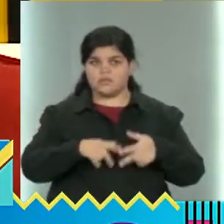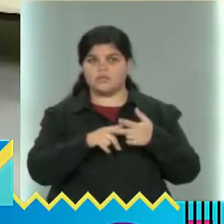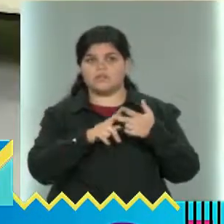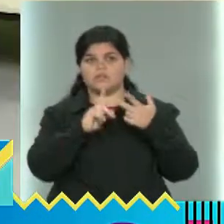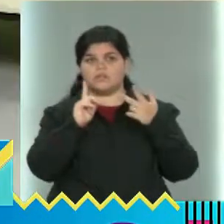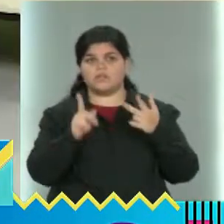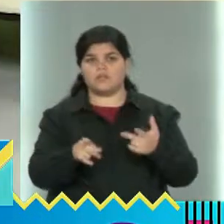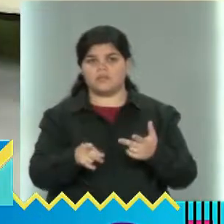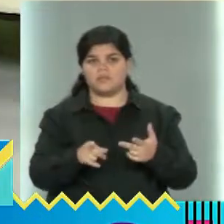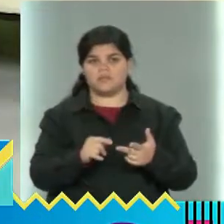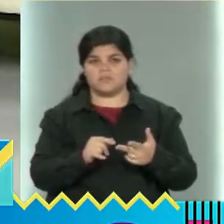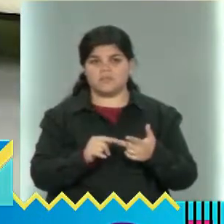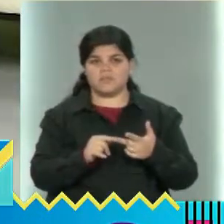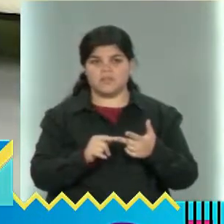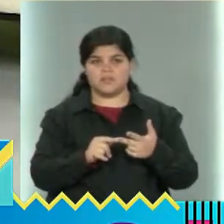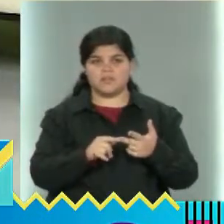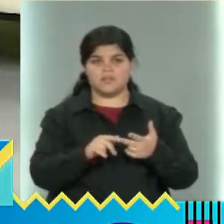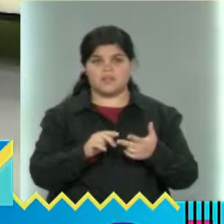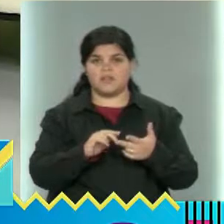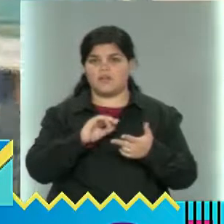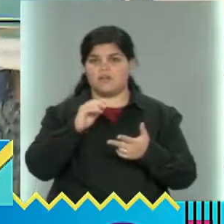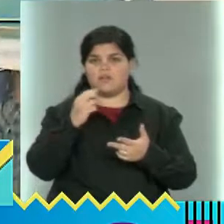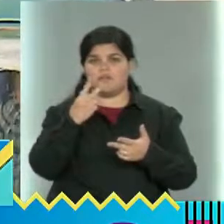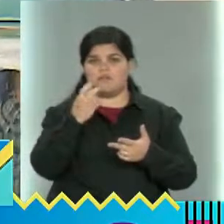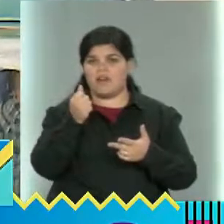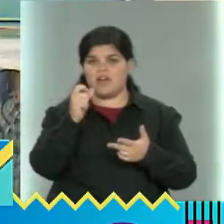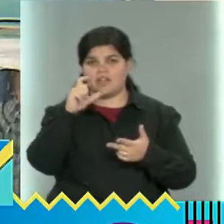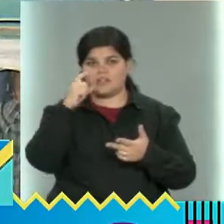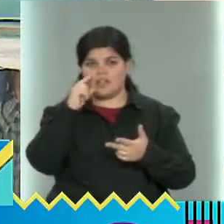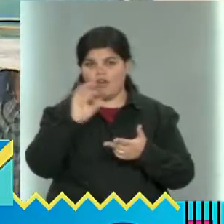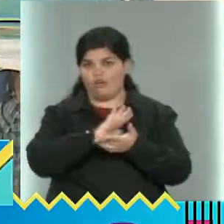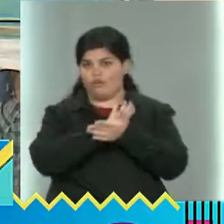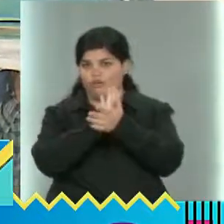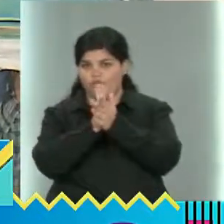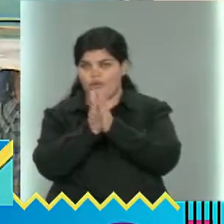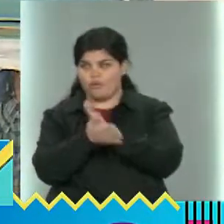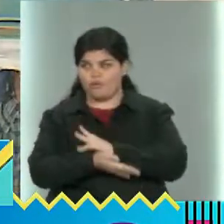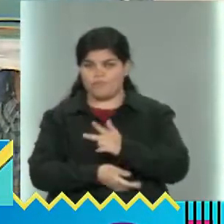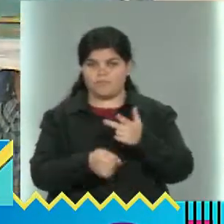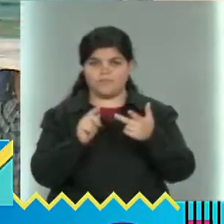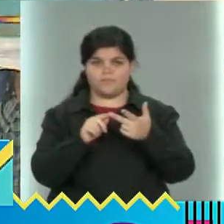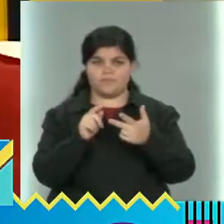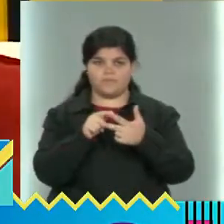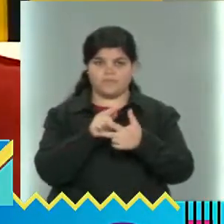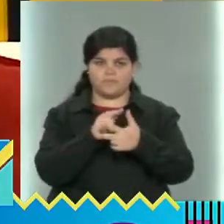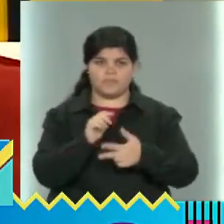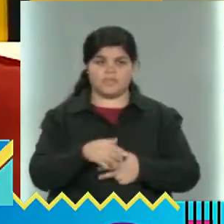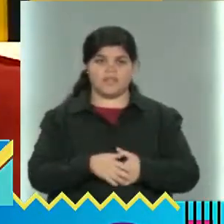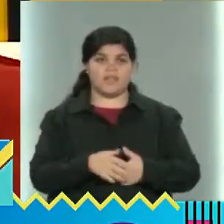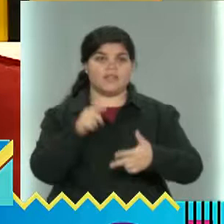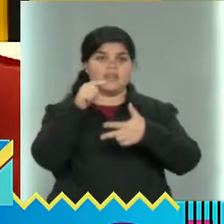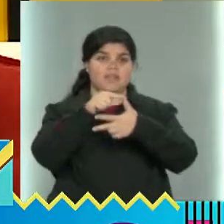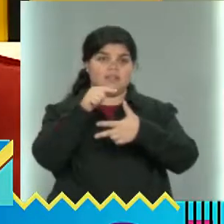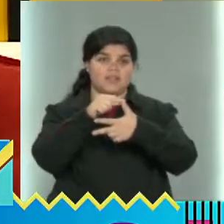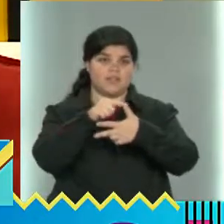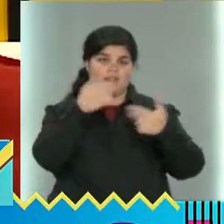Bien. El vacío. No, es la guitarra, es el silencio, la